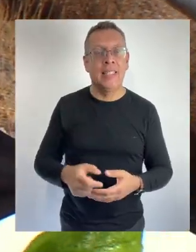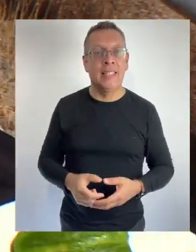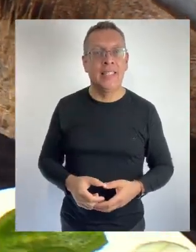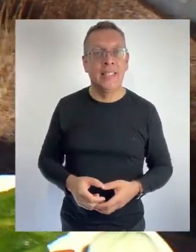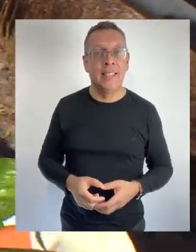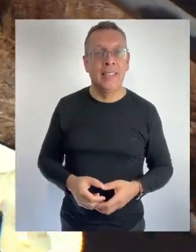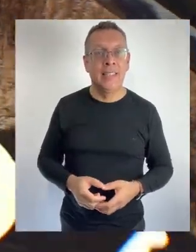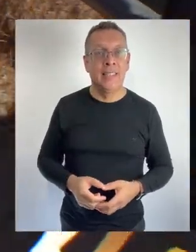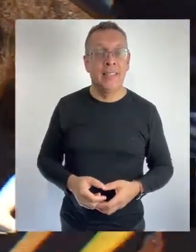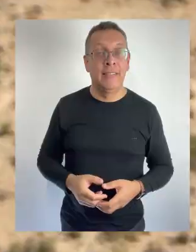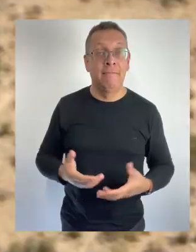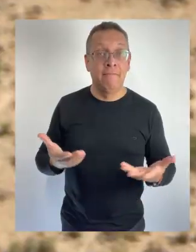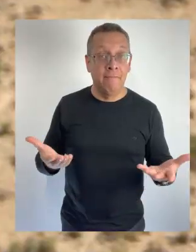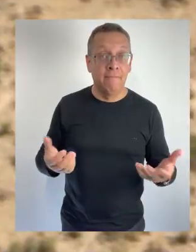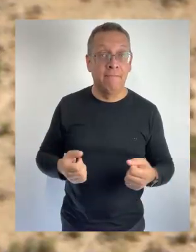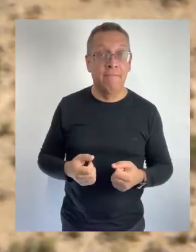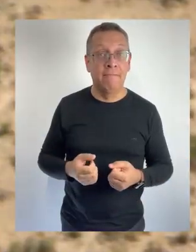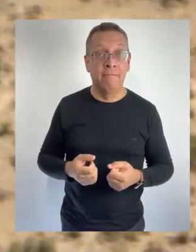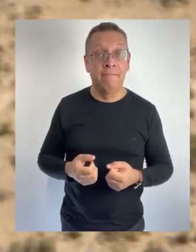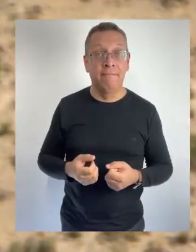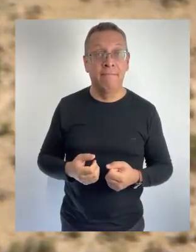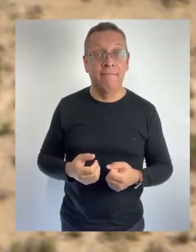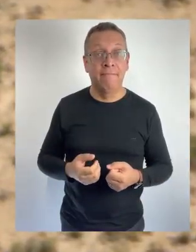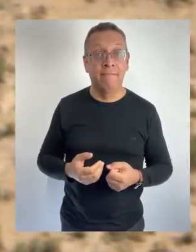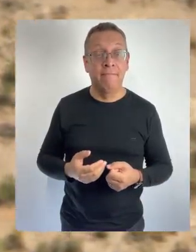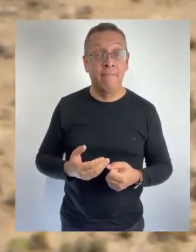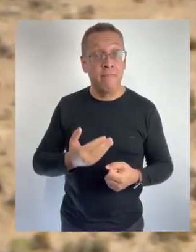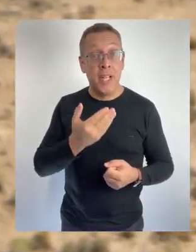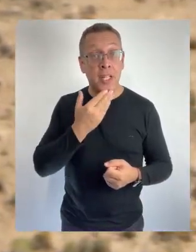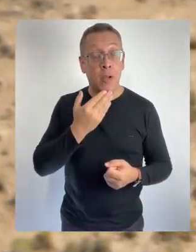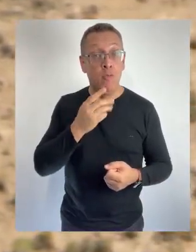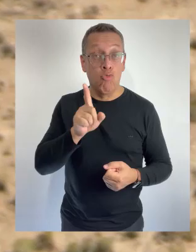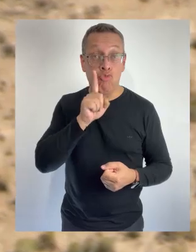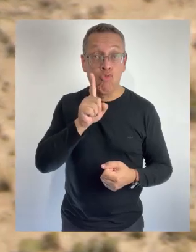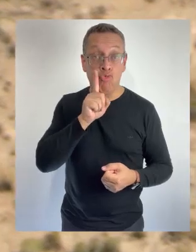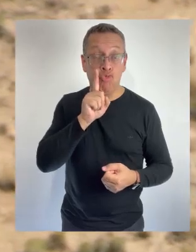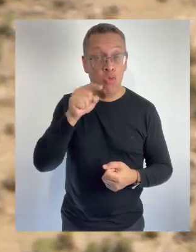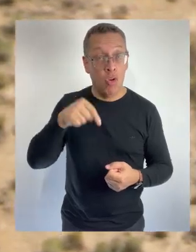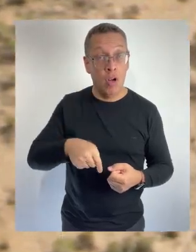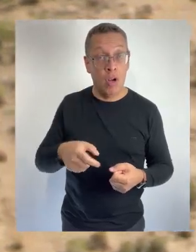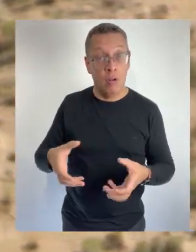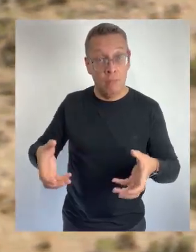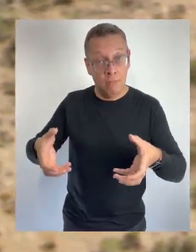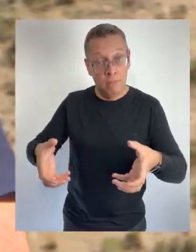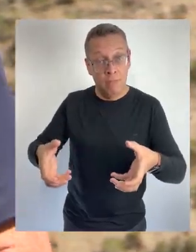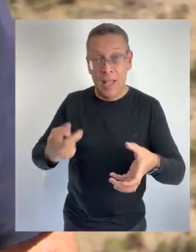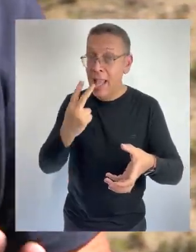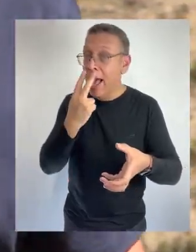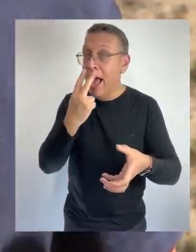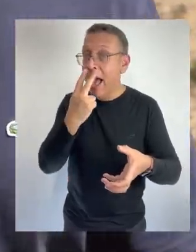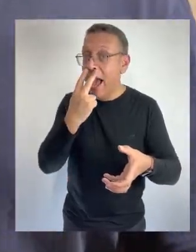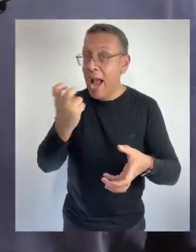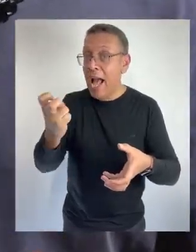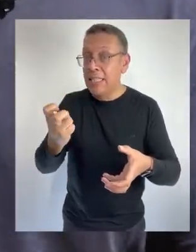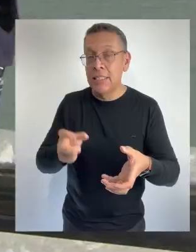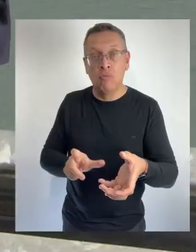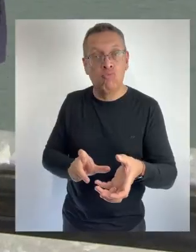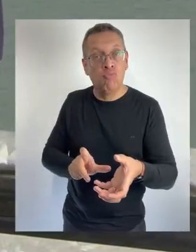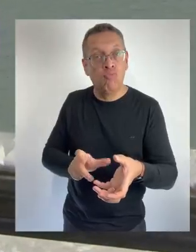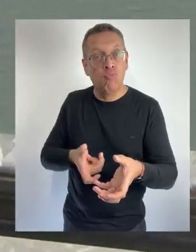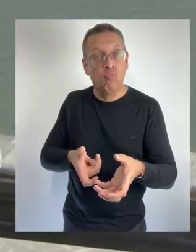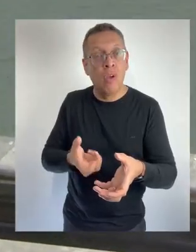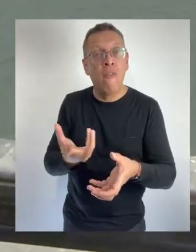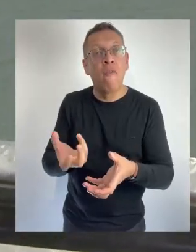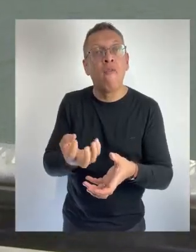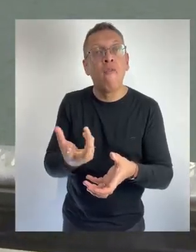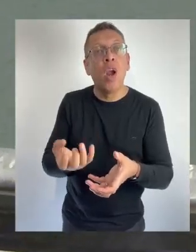Bueno, además tenemos una cocinilla también de camping, que son muy prácticas. Vamos a ver cómo queda.